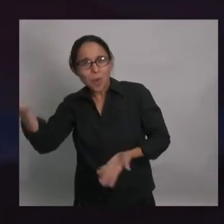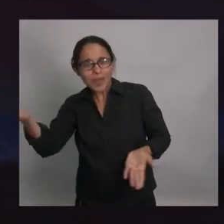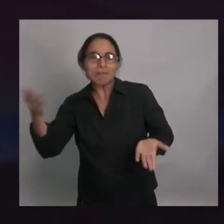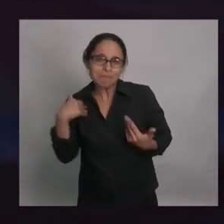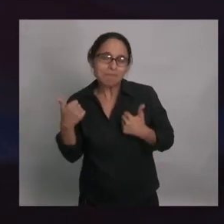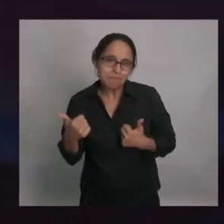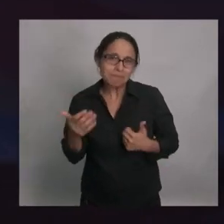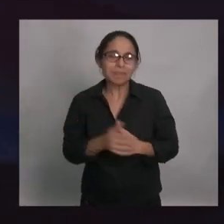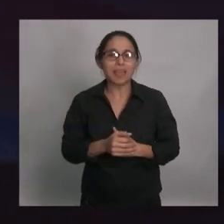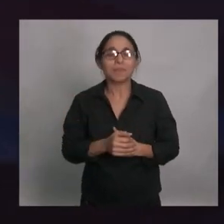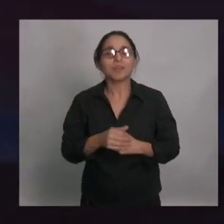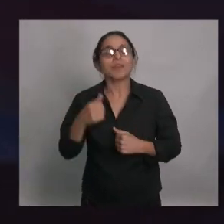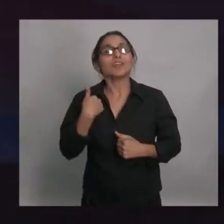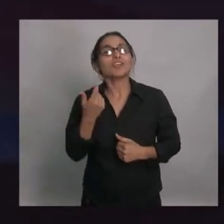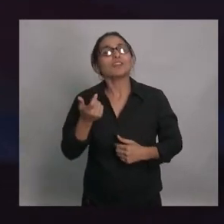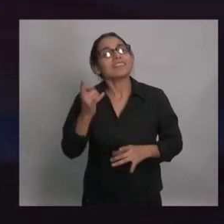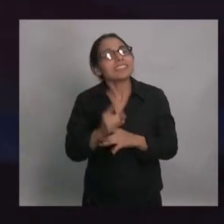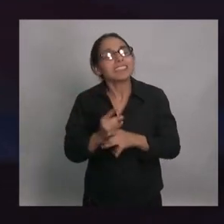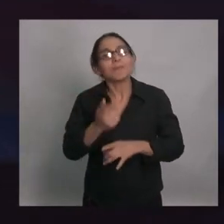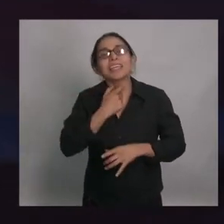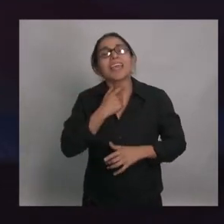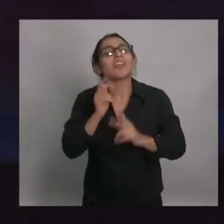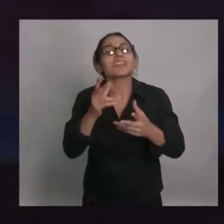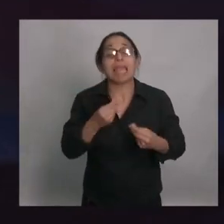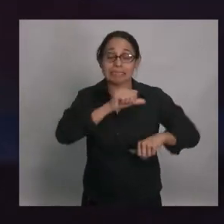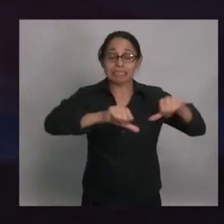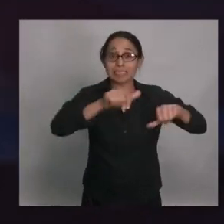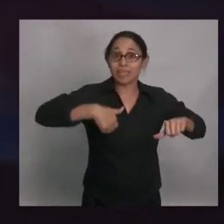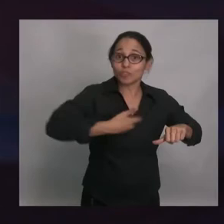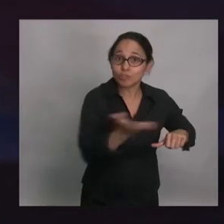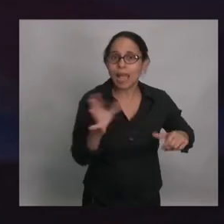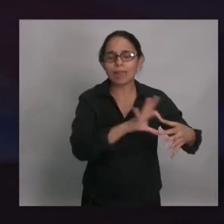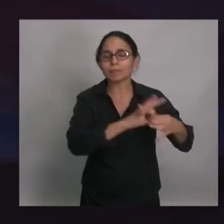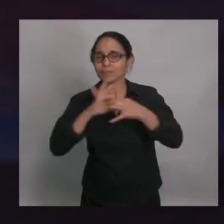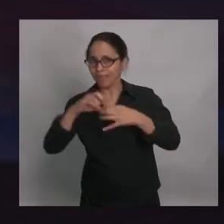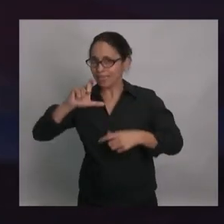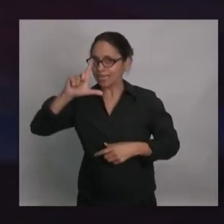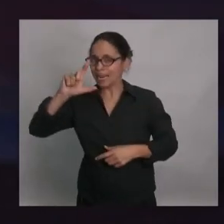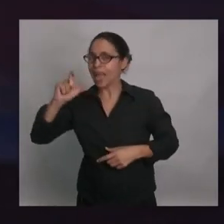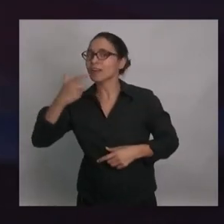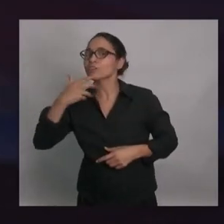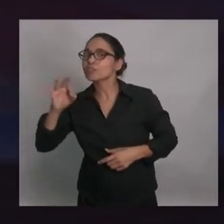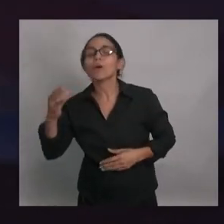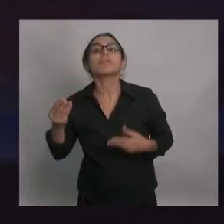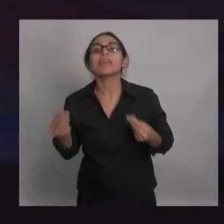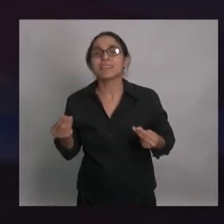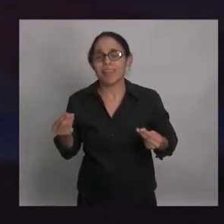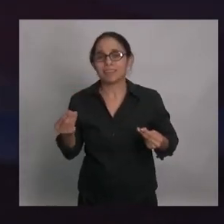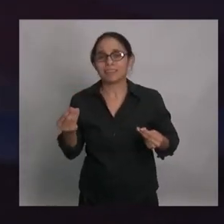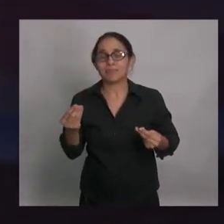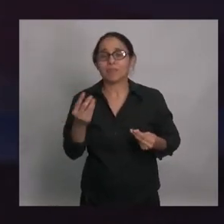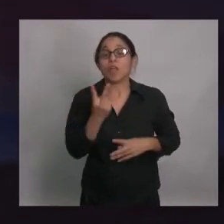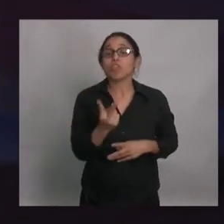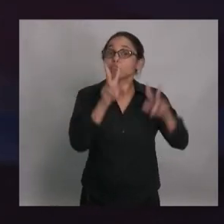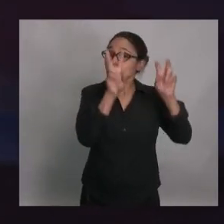la aportación que intentaba hacer siempre desde el ámbito de las ciencias sociales y en relación con clacso es intentar evitar que dos temas